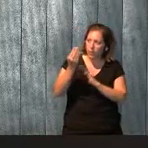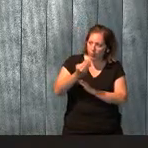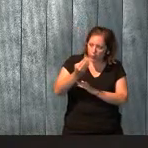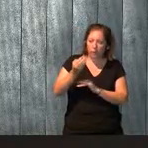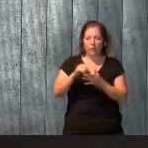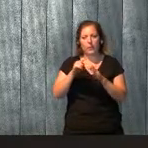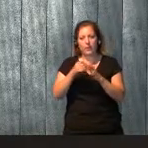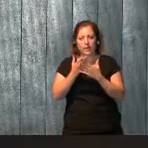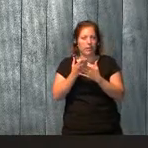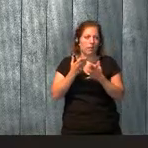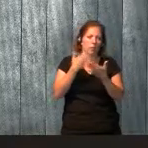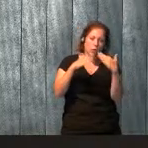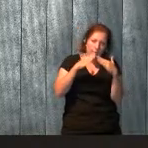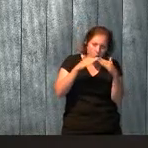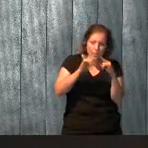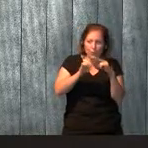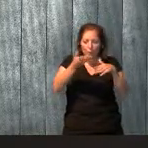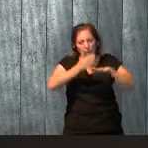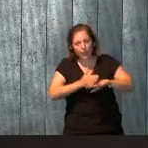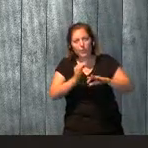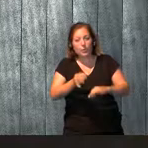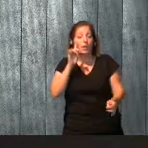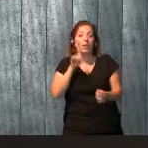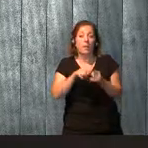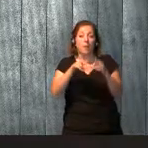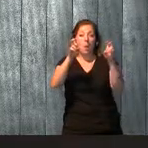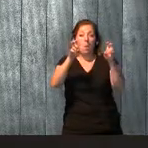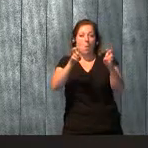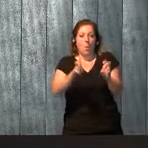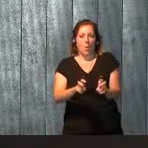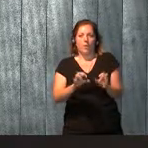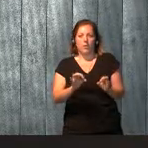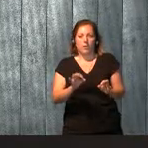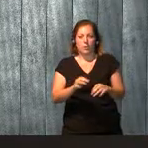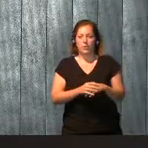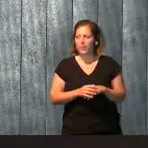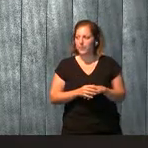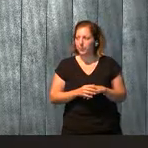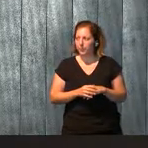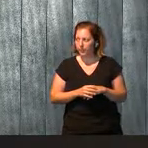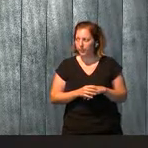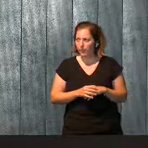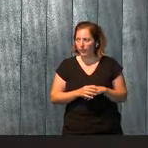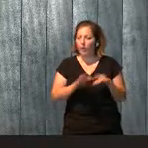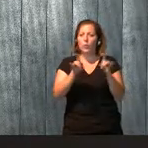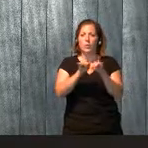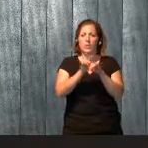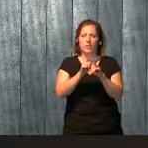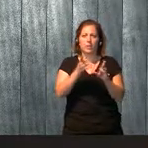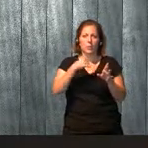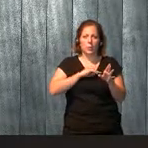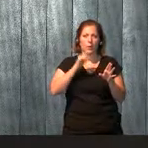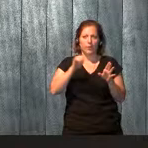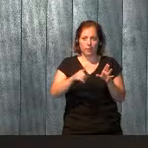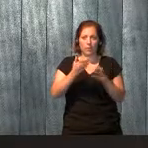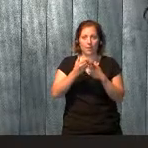obedece a costo del agua, que el costo definitivamente ayuda a consumir menos, a educación. Las nuevas generaciones pues